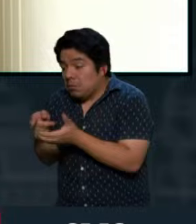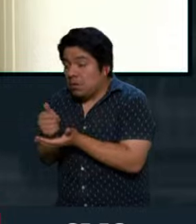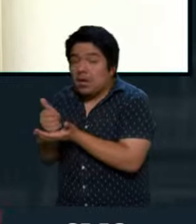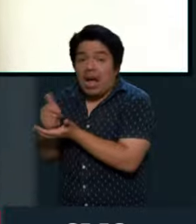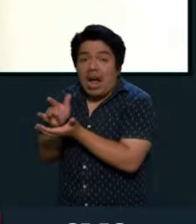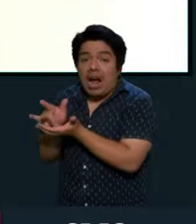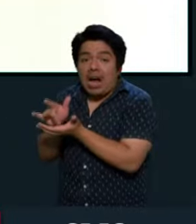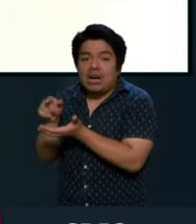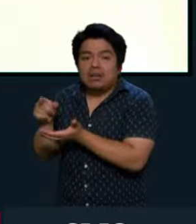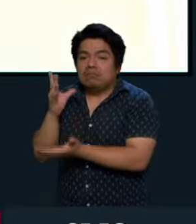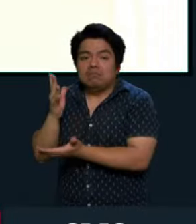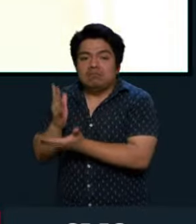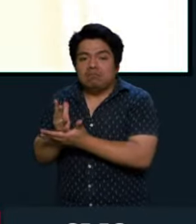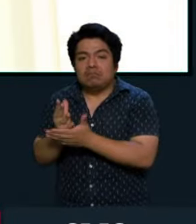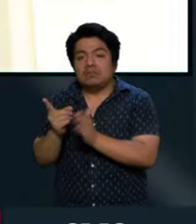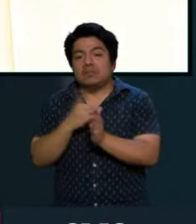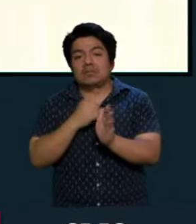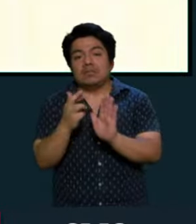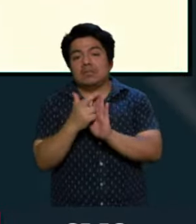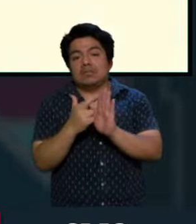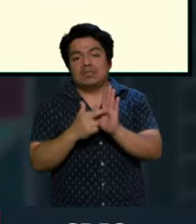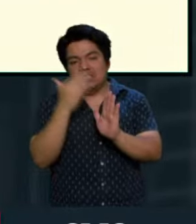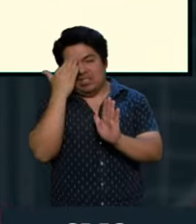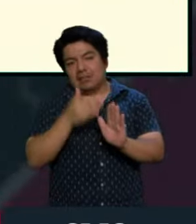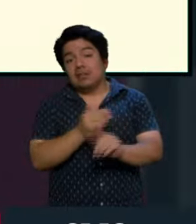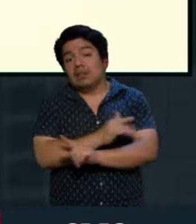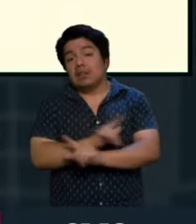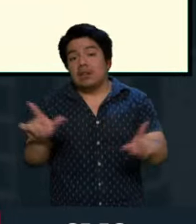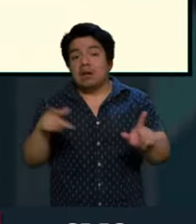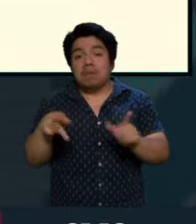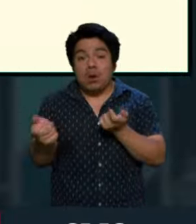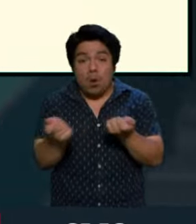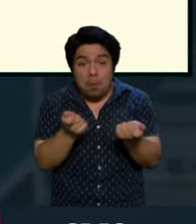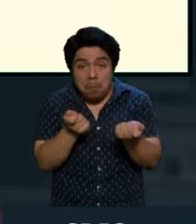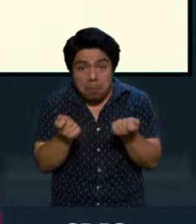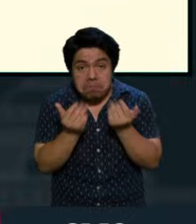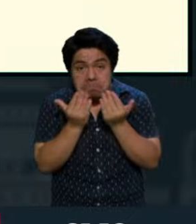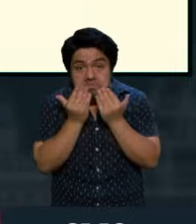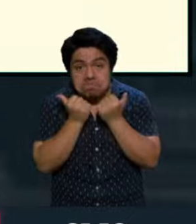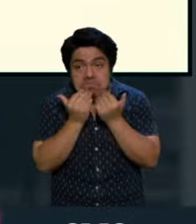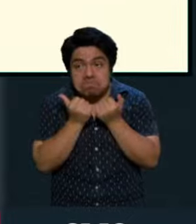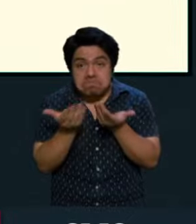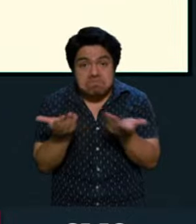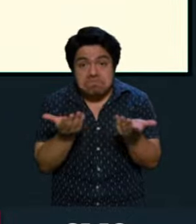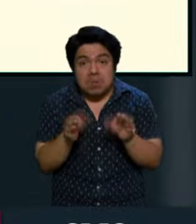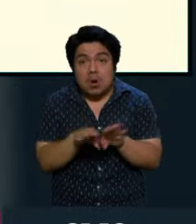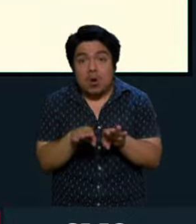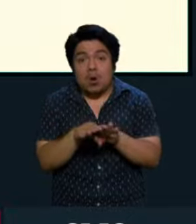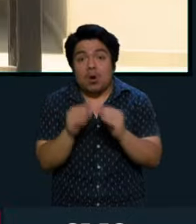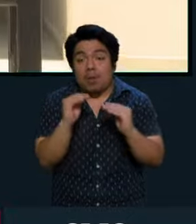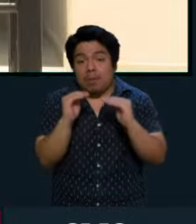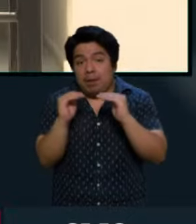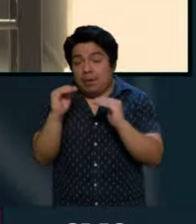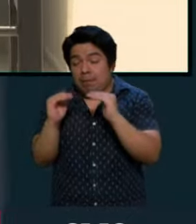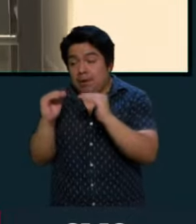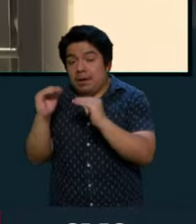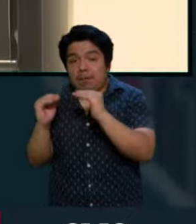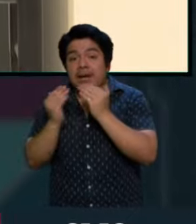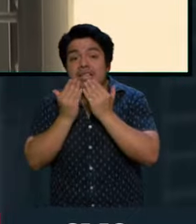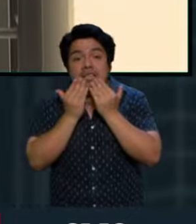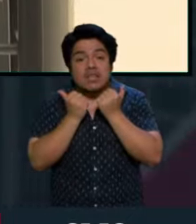a expensas de las reglas del libre mercado, sin que hubiera un mercado equilibrado y dinámico